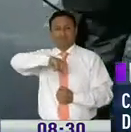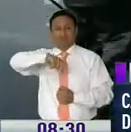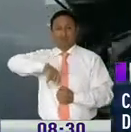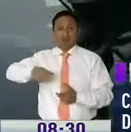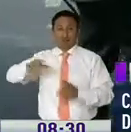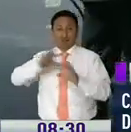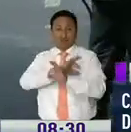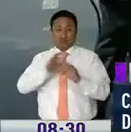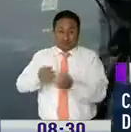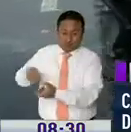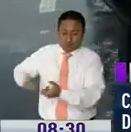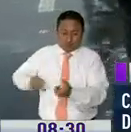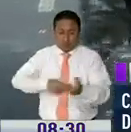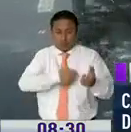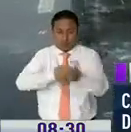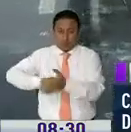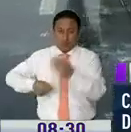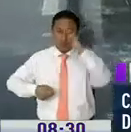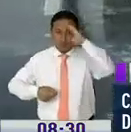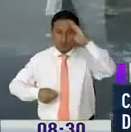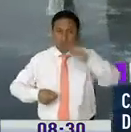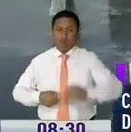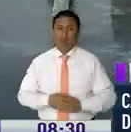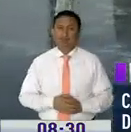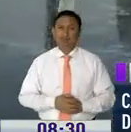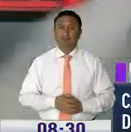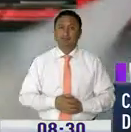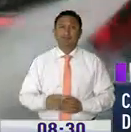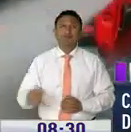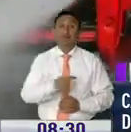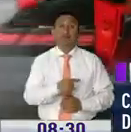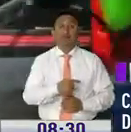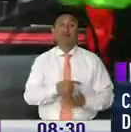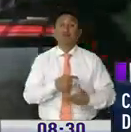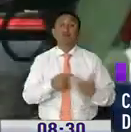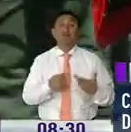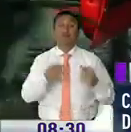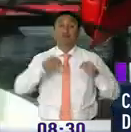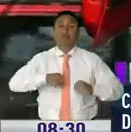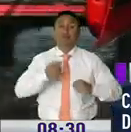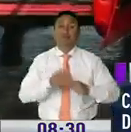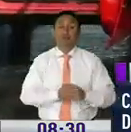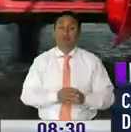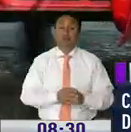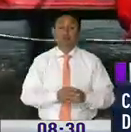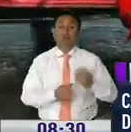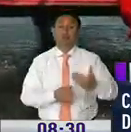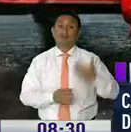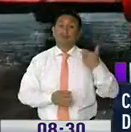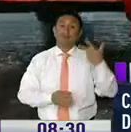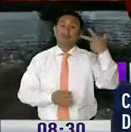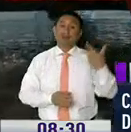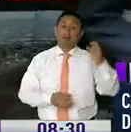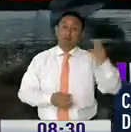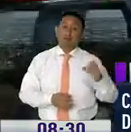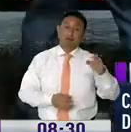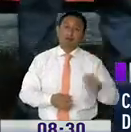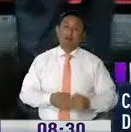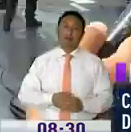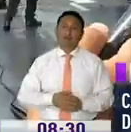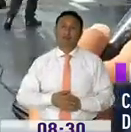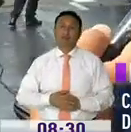y revisión por la policía. En cuanto a los salvoconductos, esta medida se adopta en vista del registro de los 3 casos de COVID-19 en la